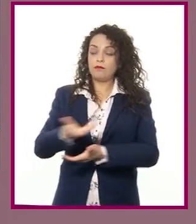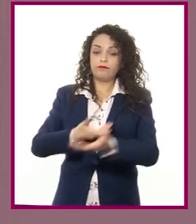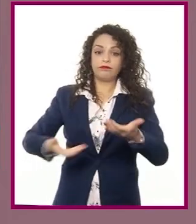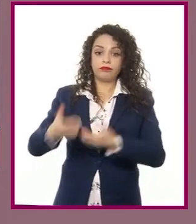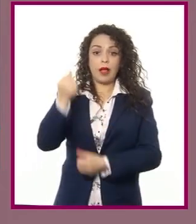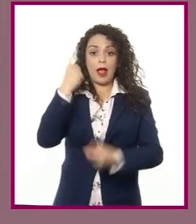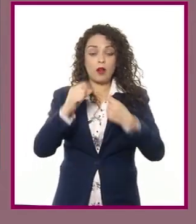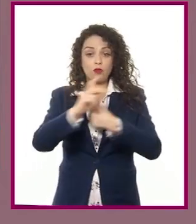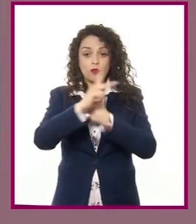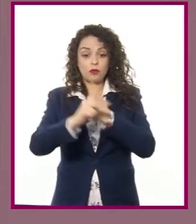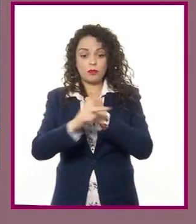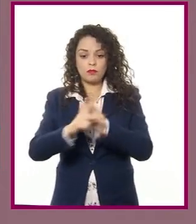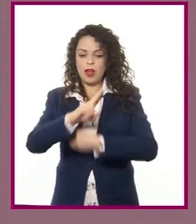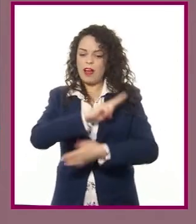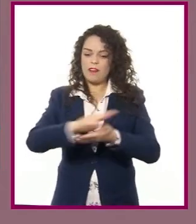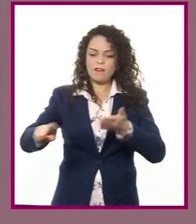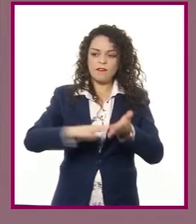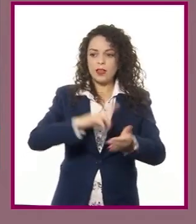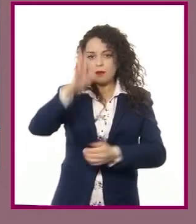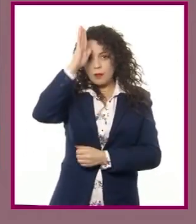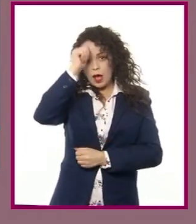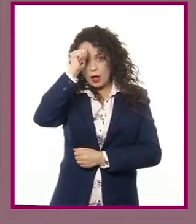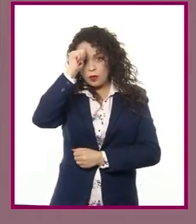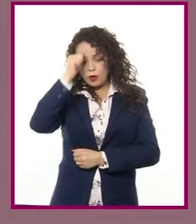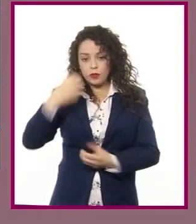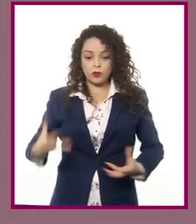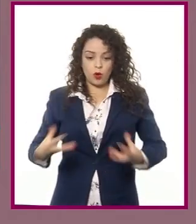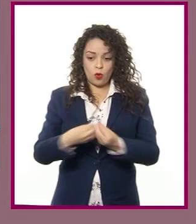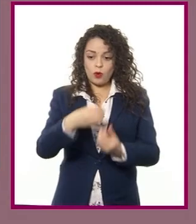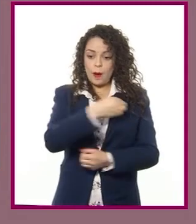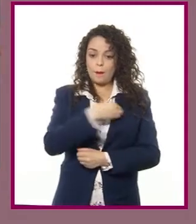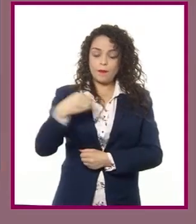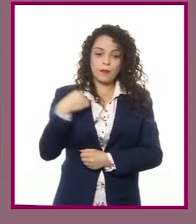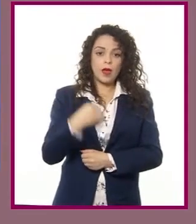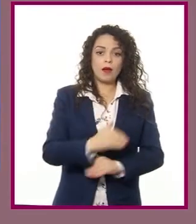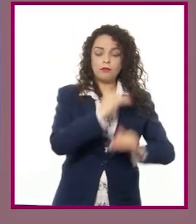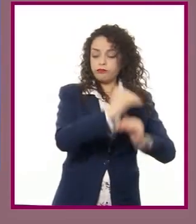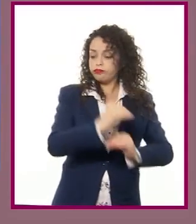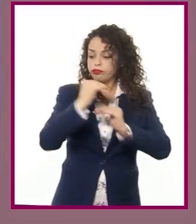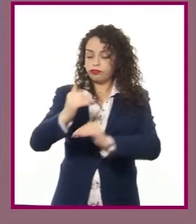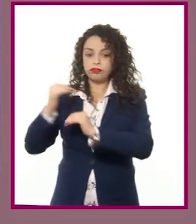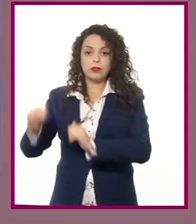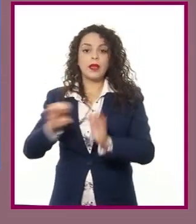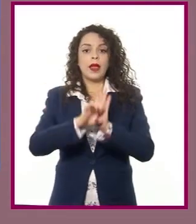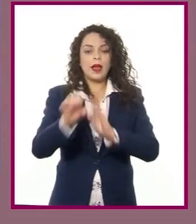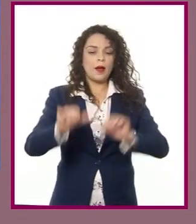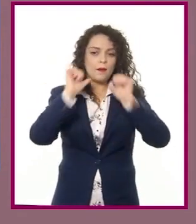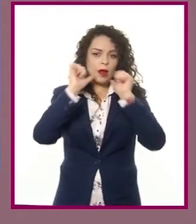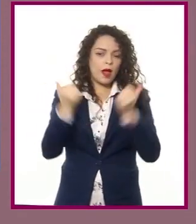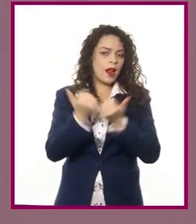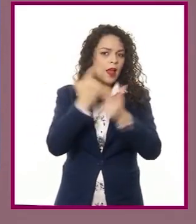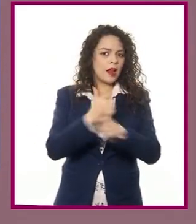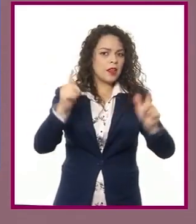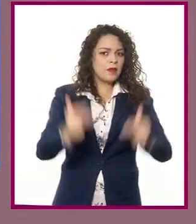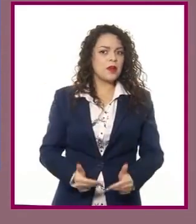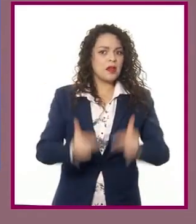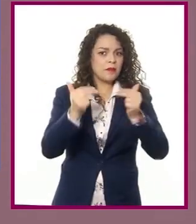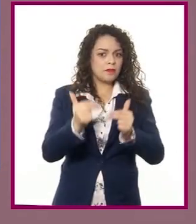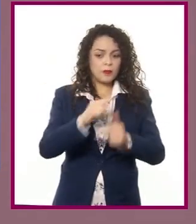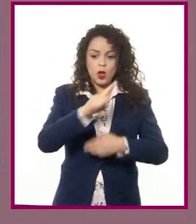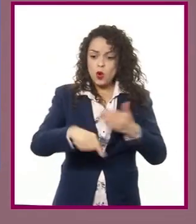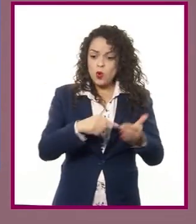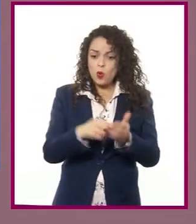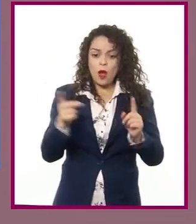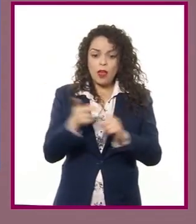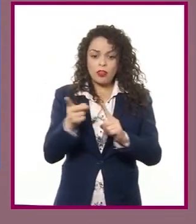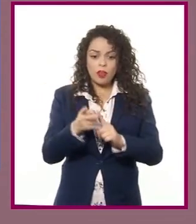firman acuerdos para unirse en bloques. Estos pueden ser en forma de áreas de libre comercio, zonas en donde los